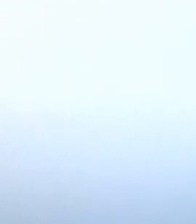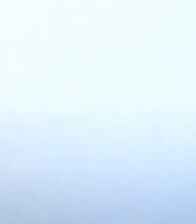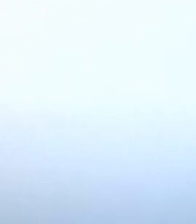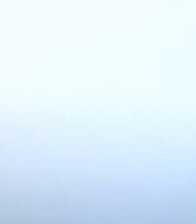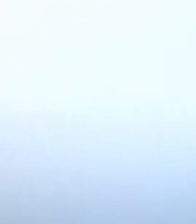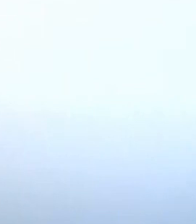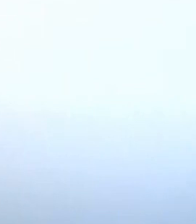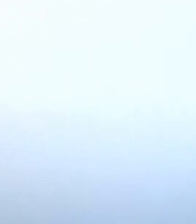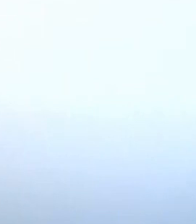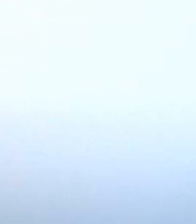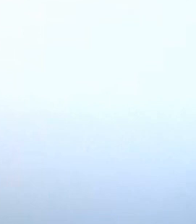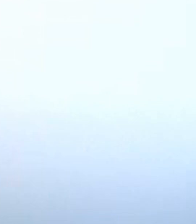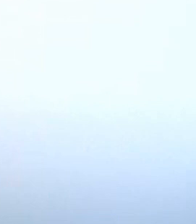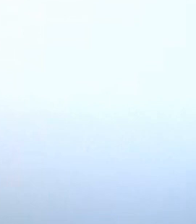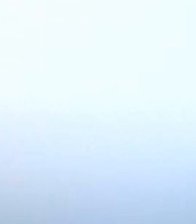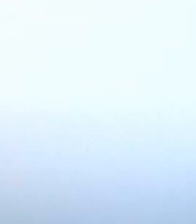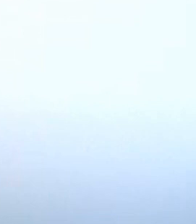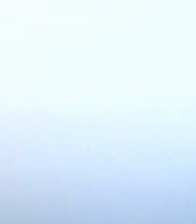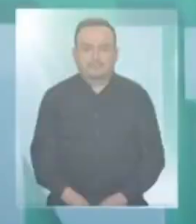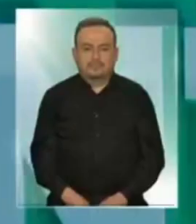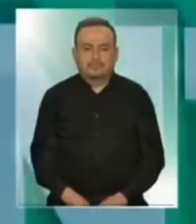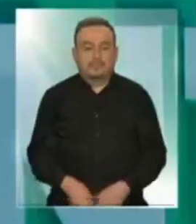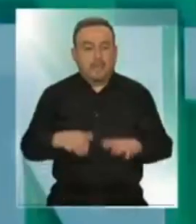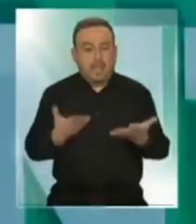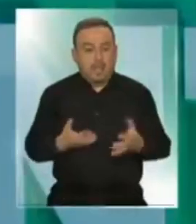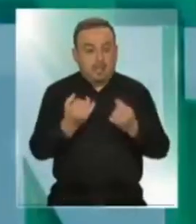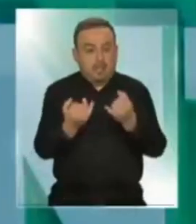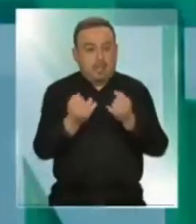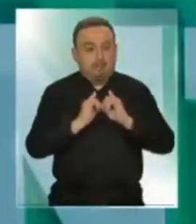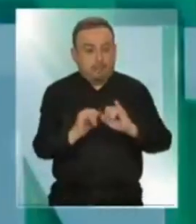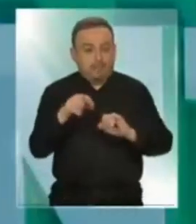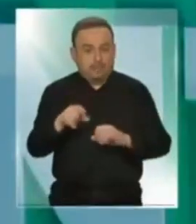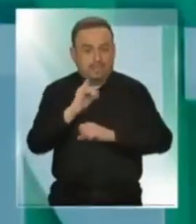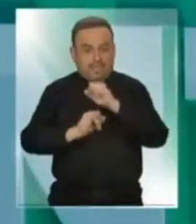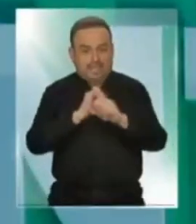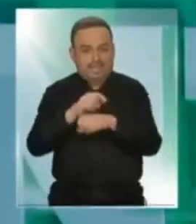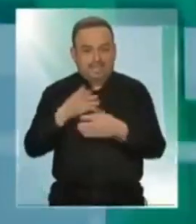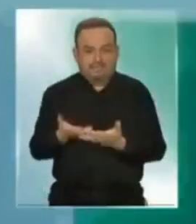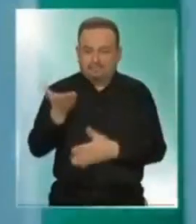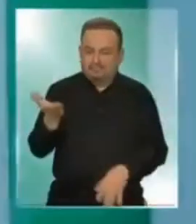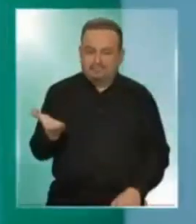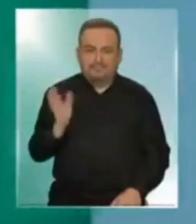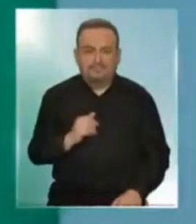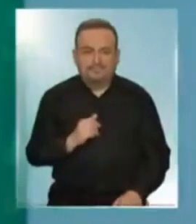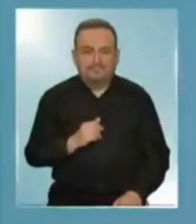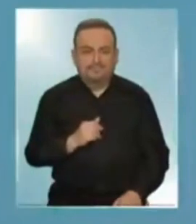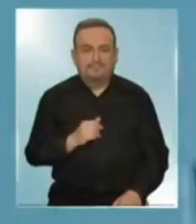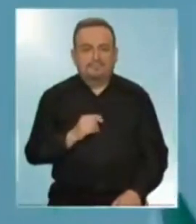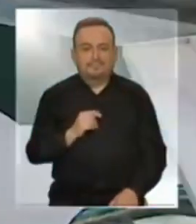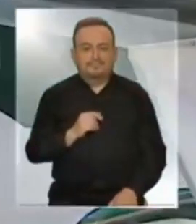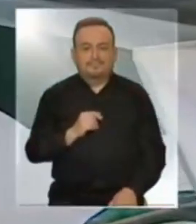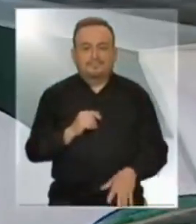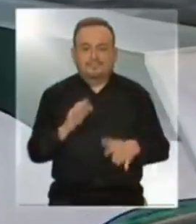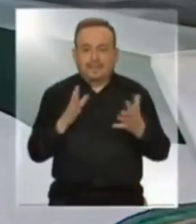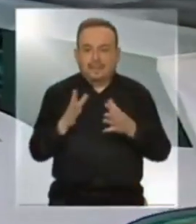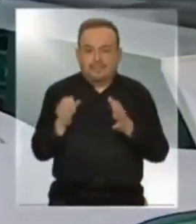más importantes a nivel médico. Es una revista científica, no es una revista política, y es muy raro que haga alguna editorial que no esté dedicada